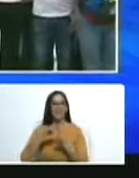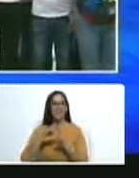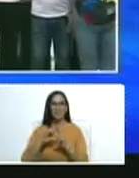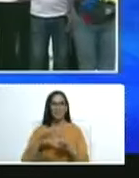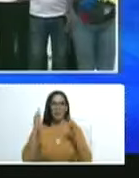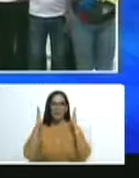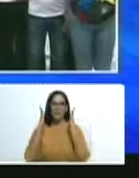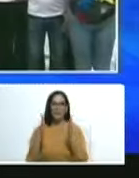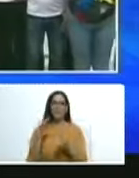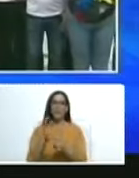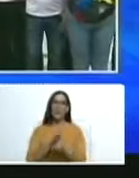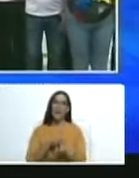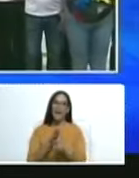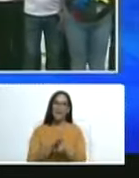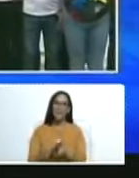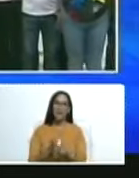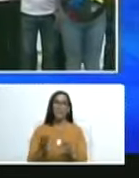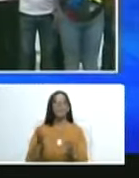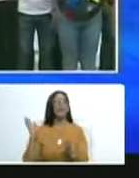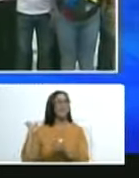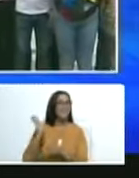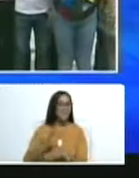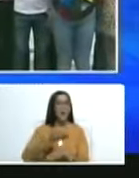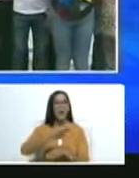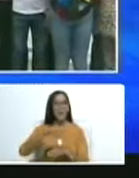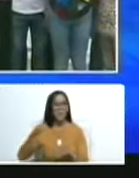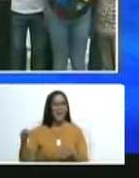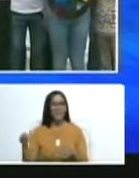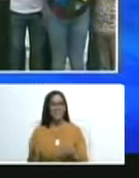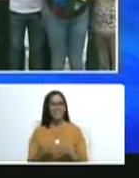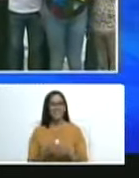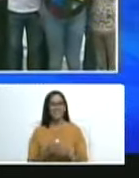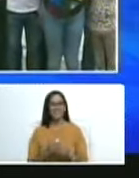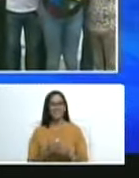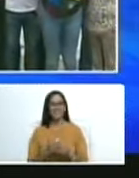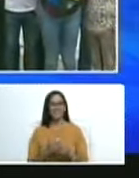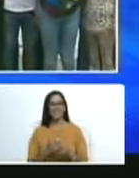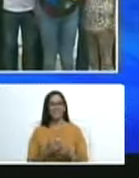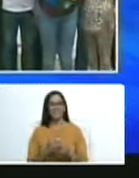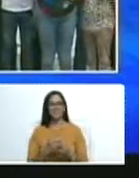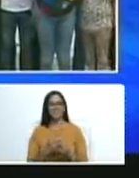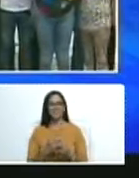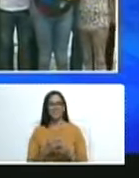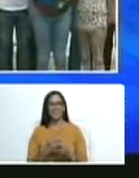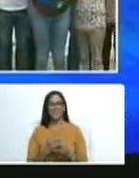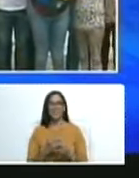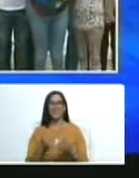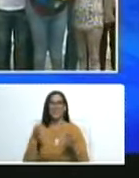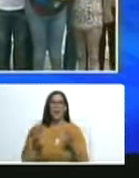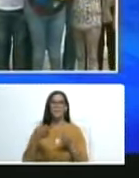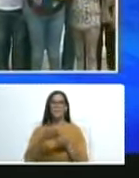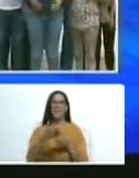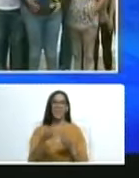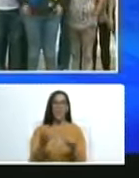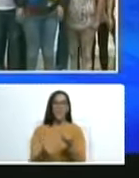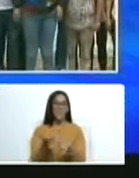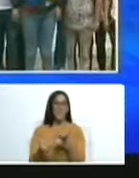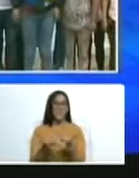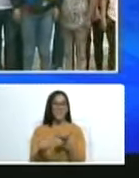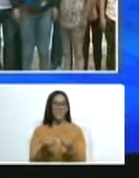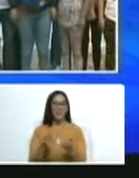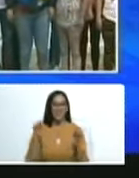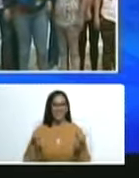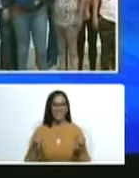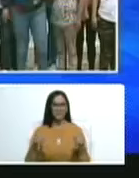con cariño, me la llevan a las playas. ¿Ah? Me le dan pescado frito aquí. ¿Qué pescado le van a